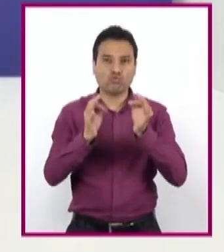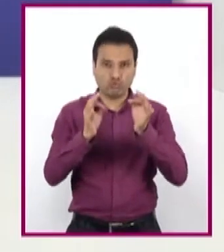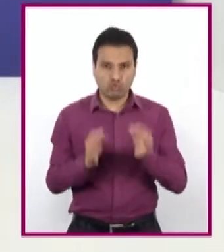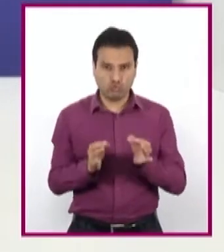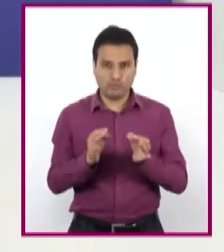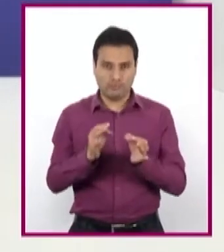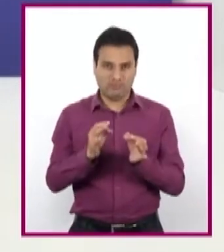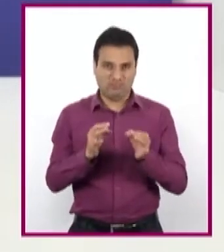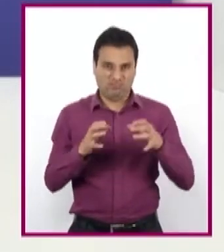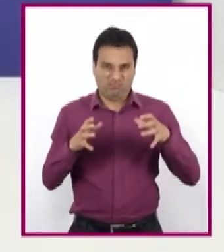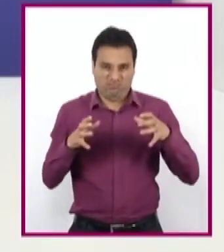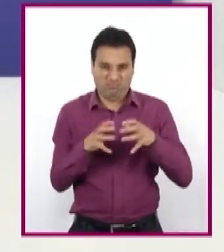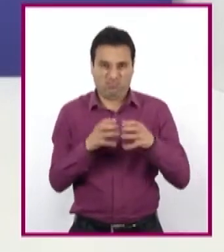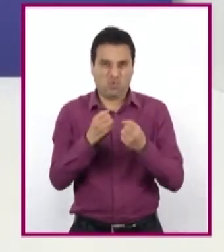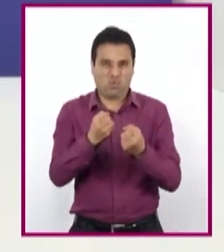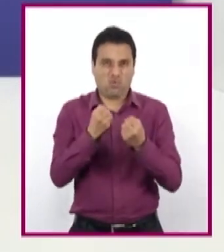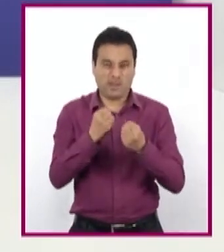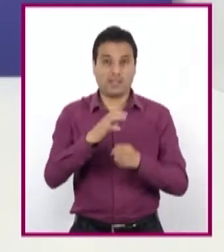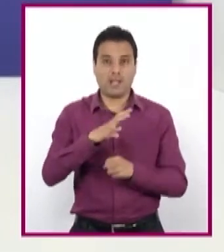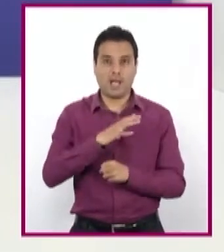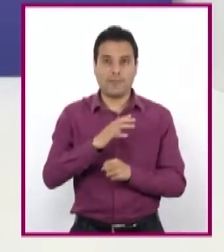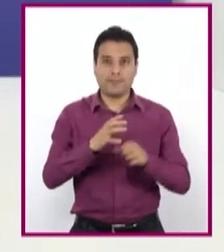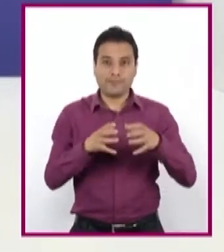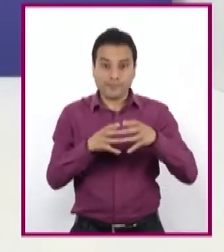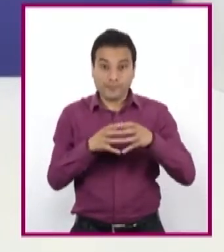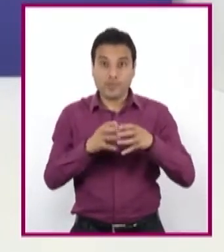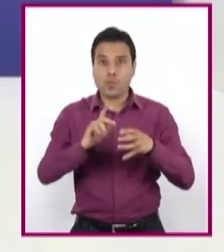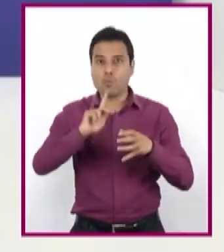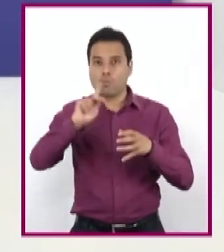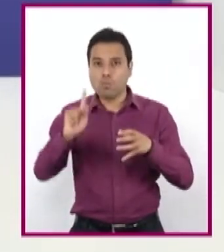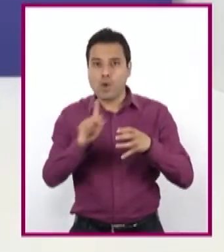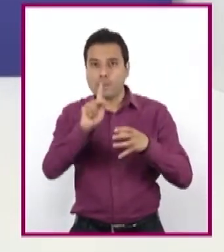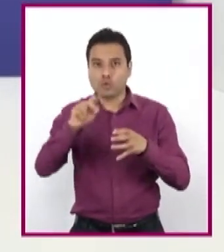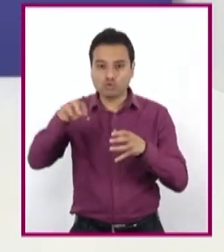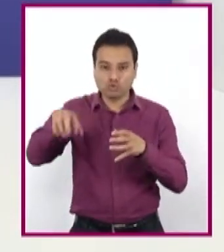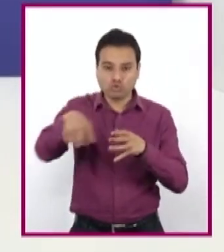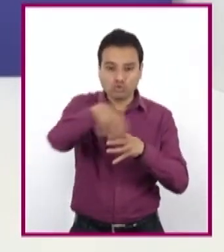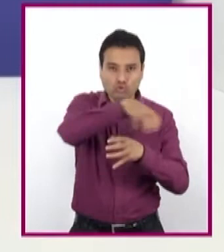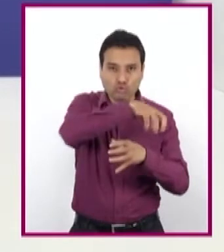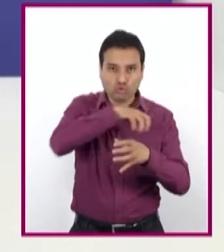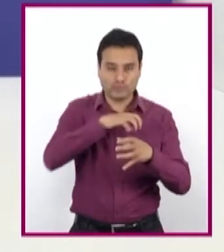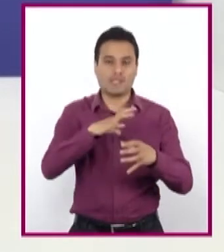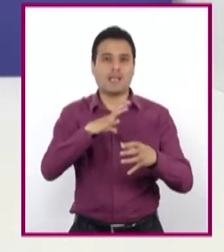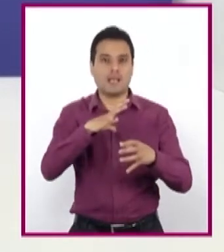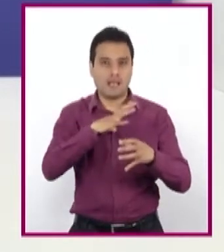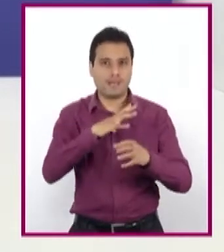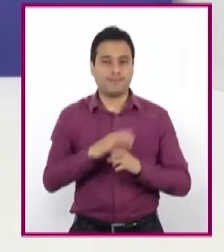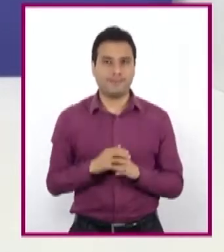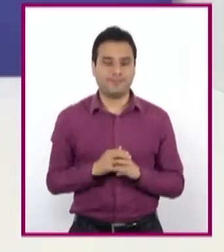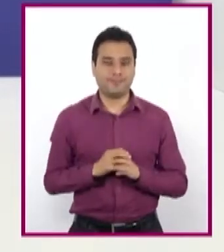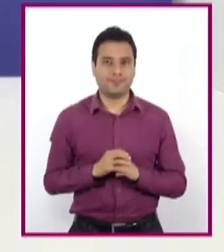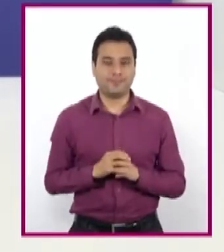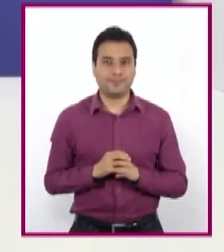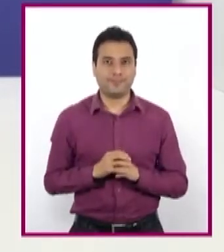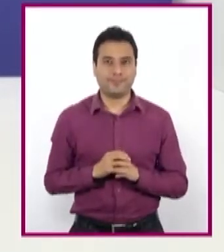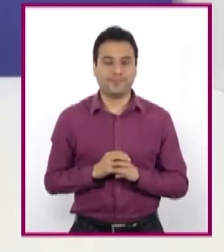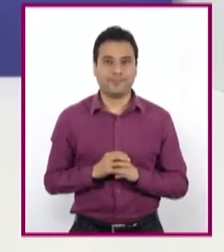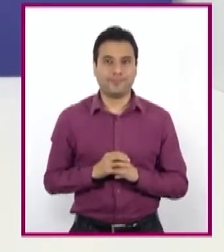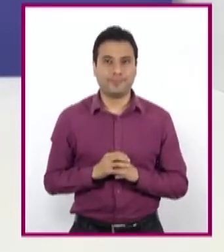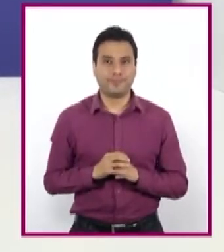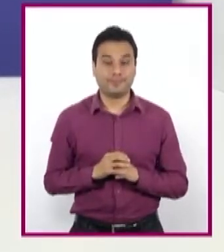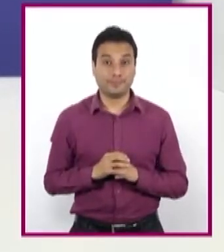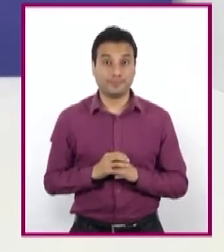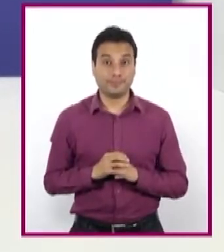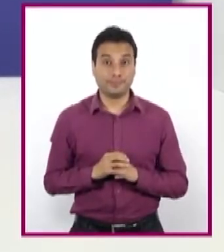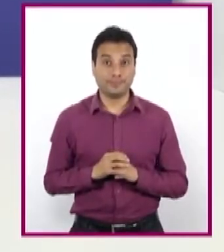centros de poder rodeados por aldeas que fueron sus satélites, estructuradas por orden de importancia. La multiplicidad